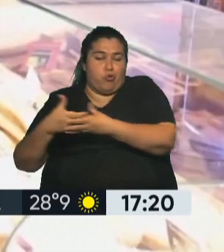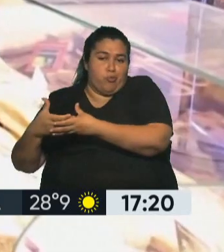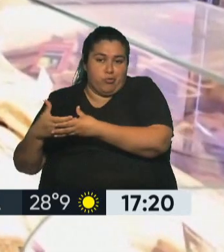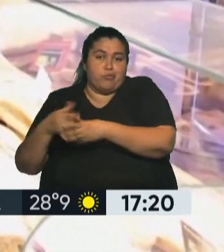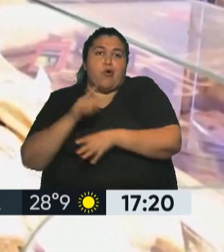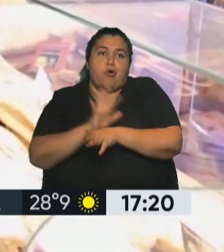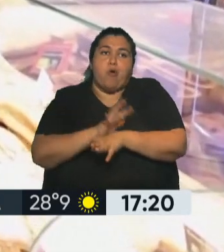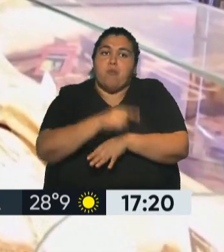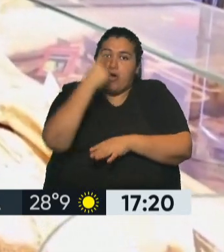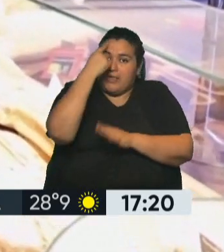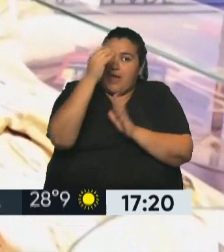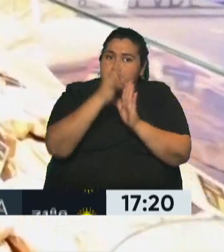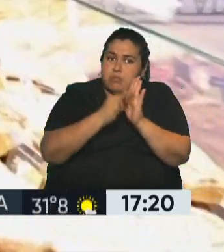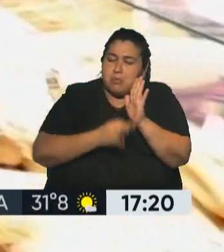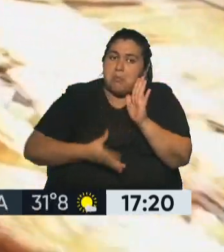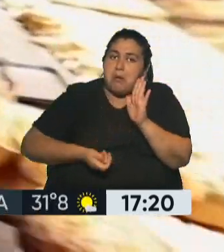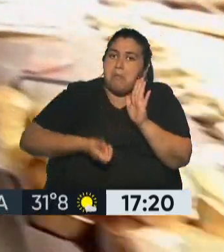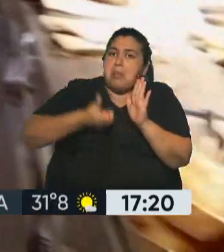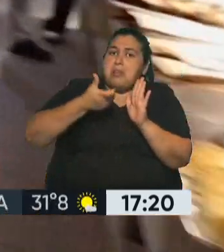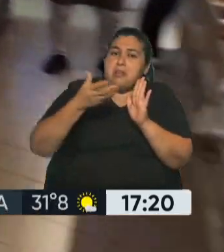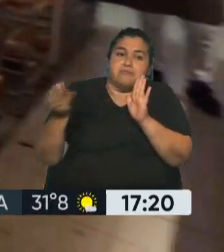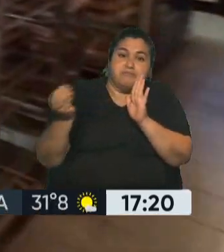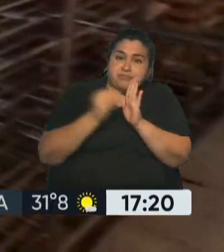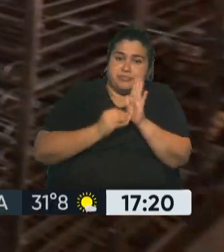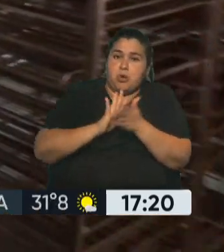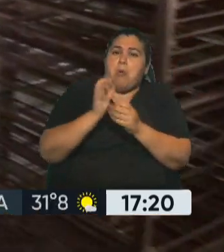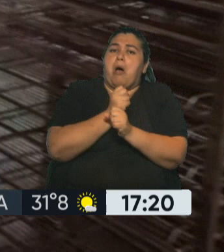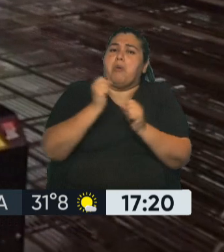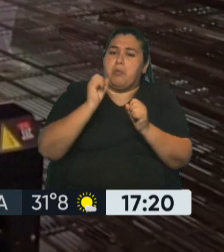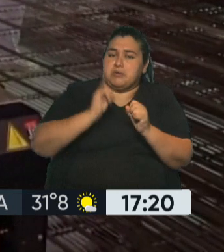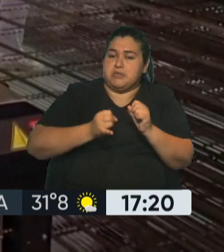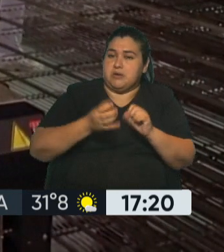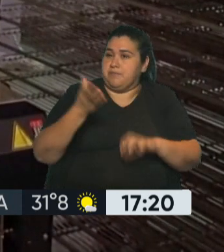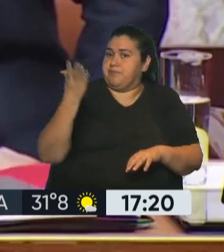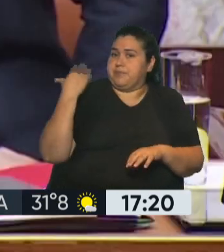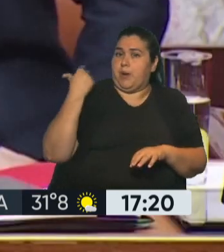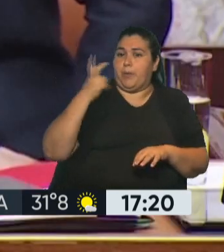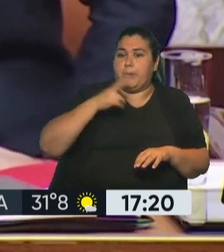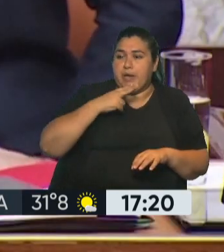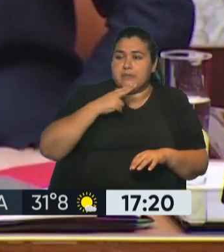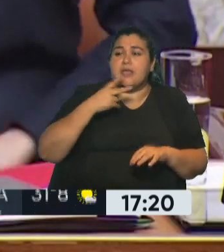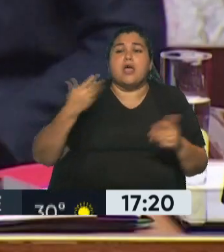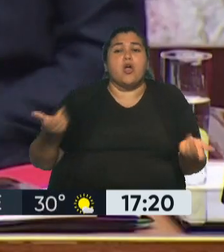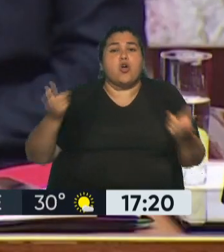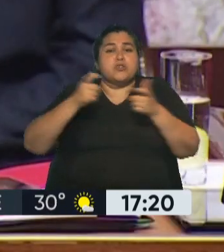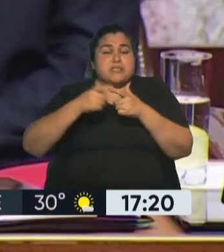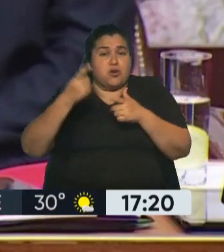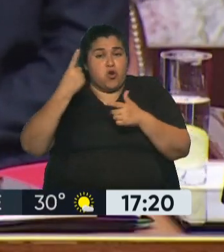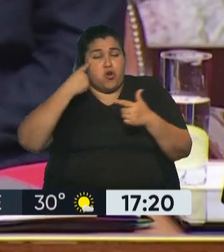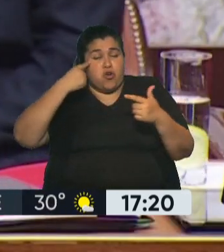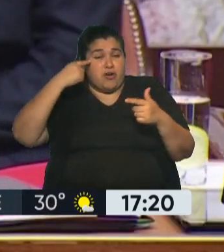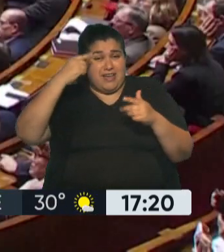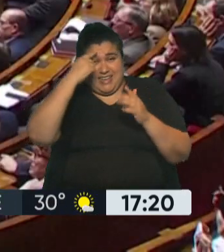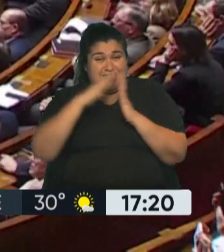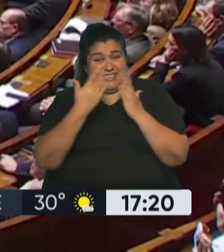a estos artículos que habían logrado introducir y que finalmente el último viernes el Consejo Constitucional francés